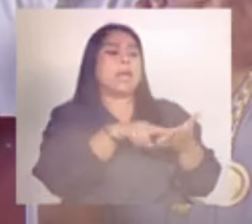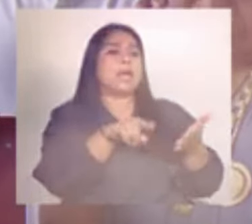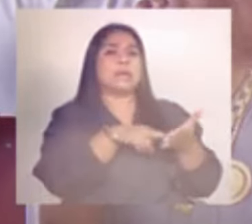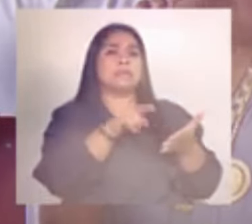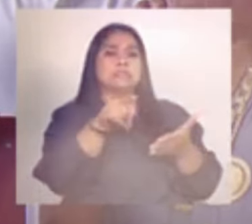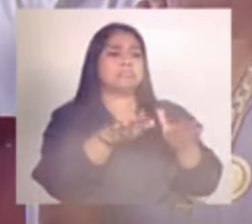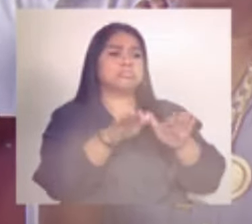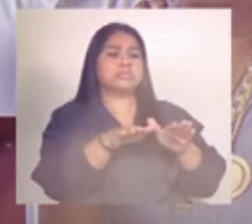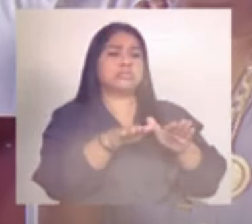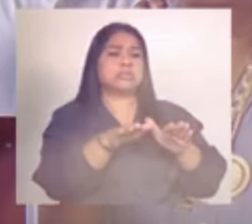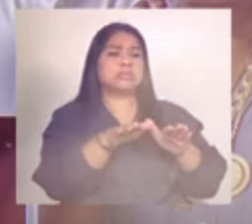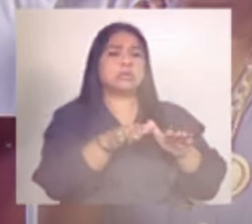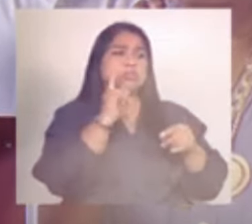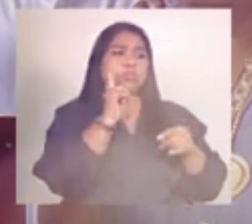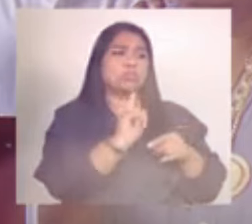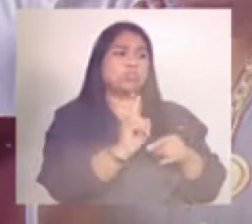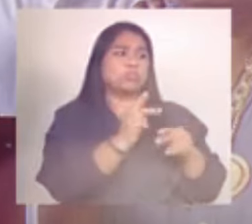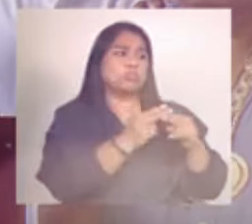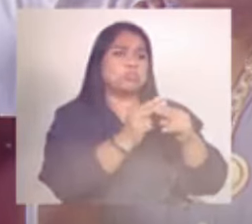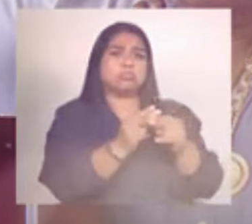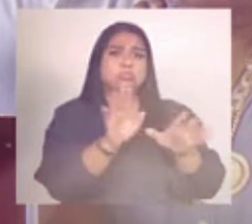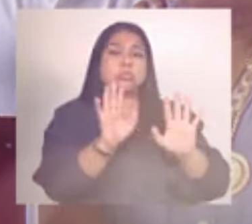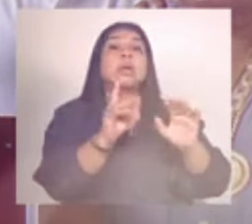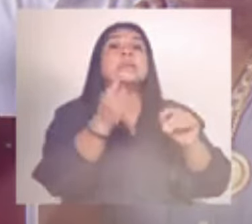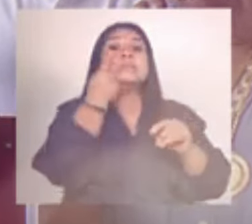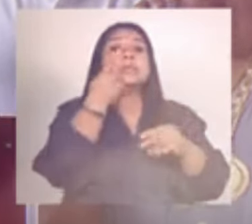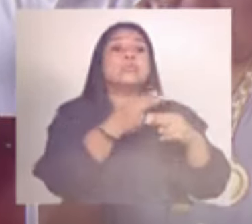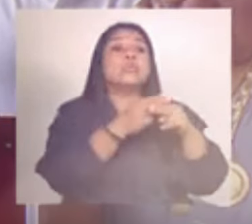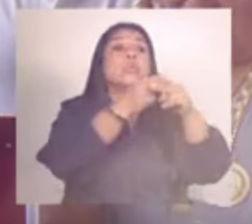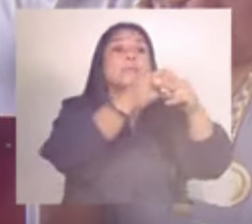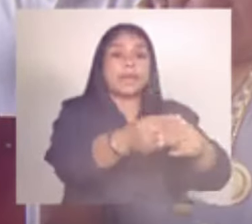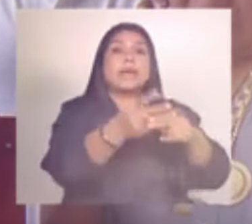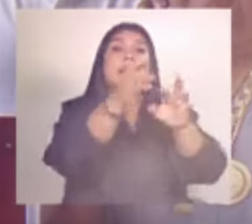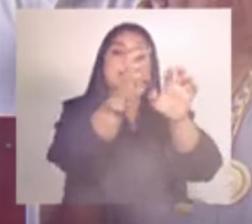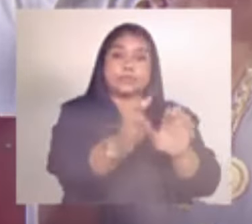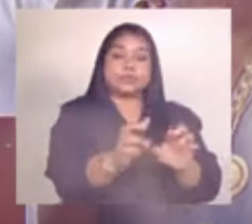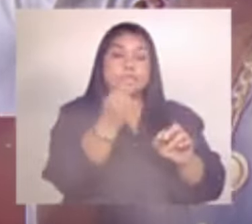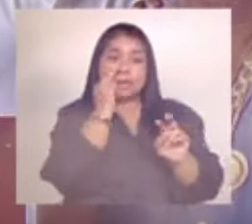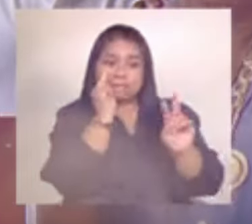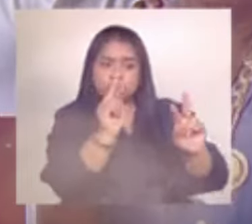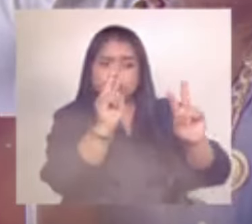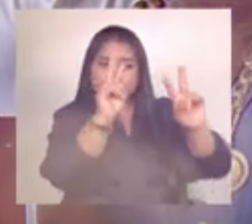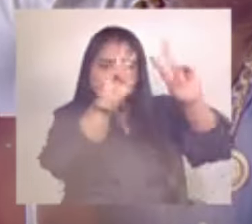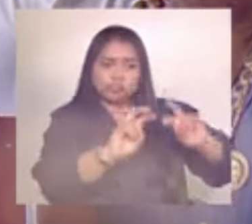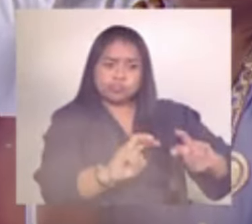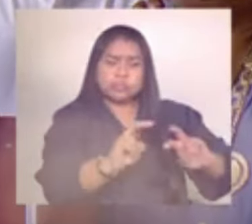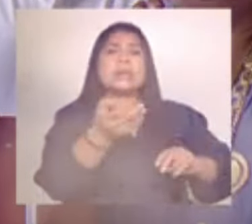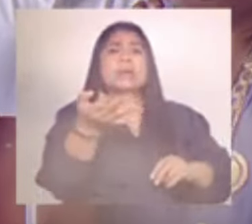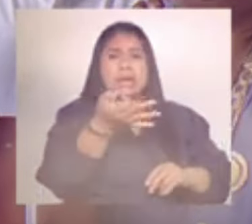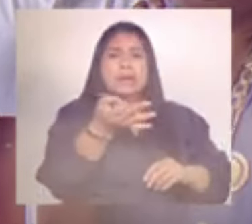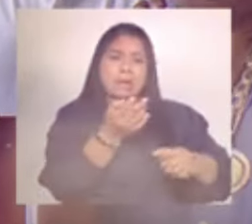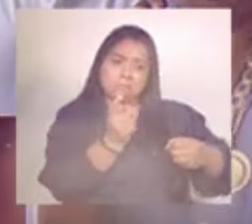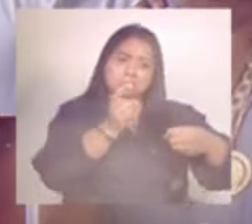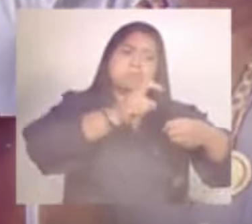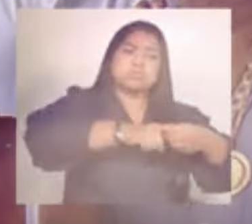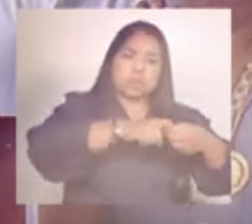razón para no nombrarlo. Se está nombrando a la gente que se considera tiene las calidades para poder ser el